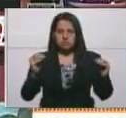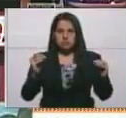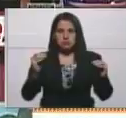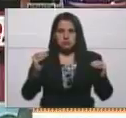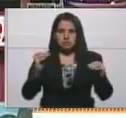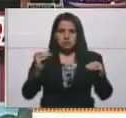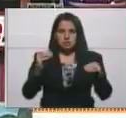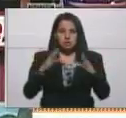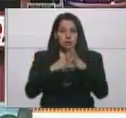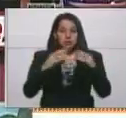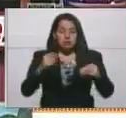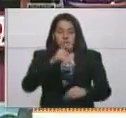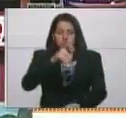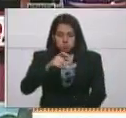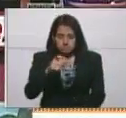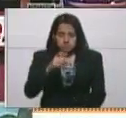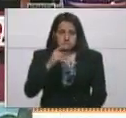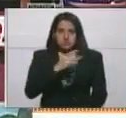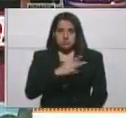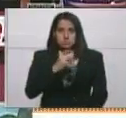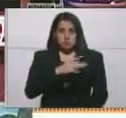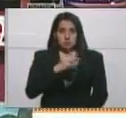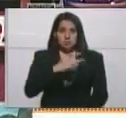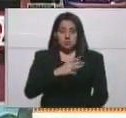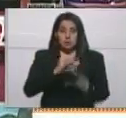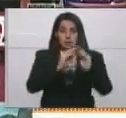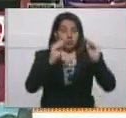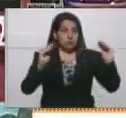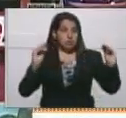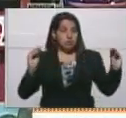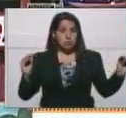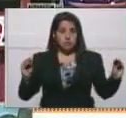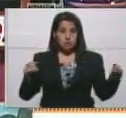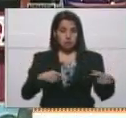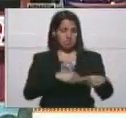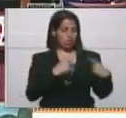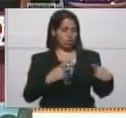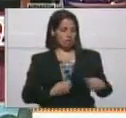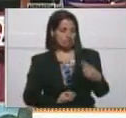los carnetizados del carnet de la patria le hago un llamado desde el corazón.